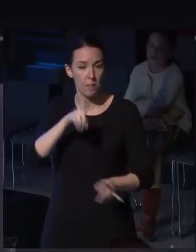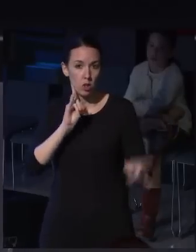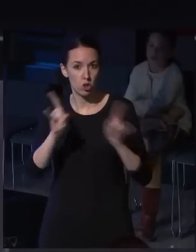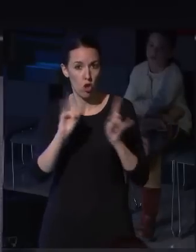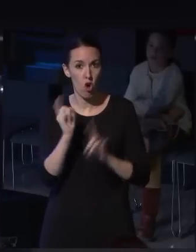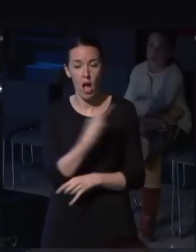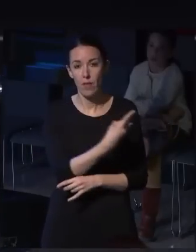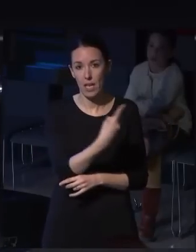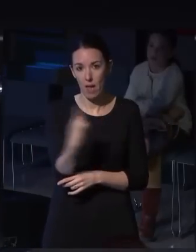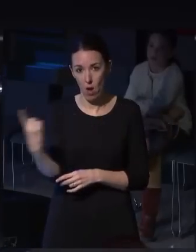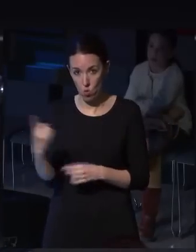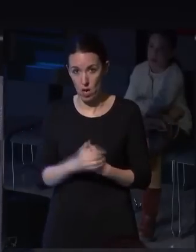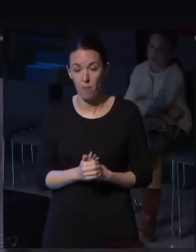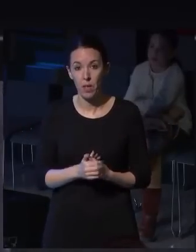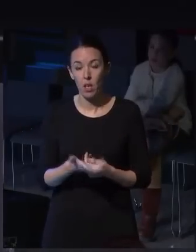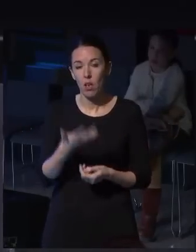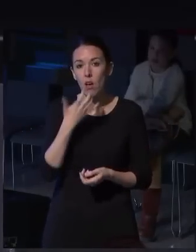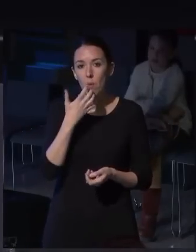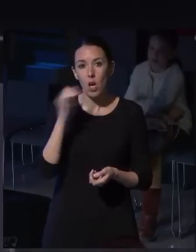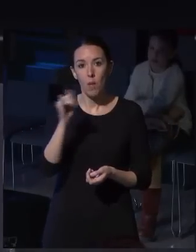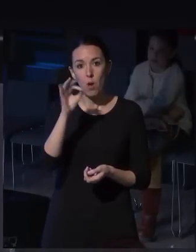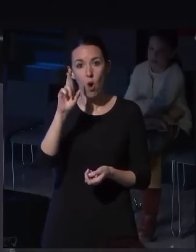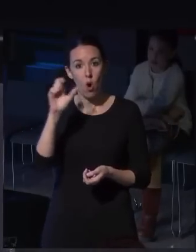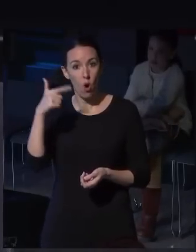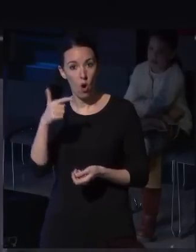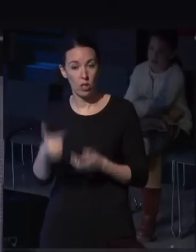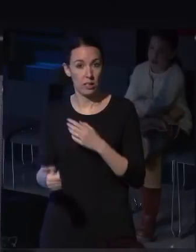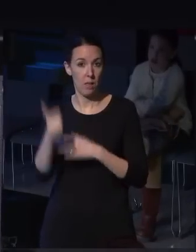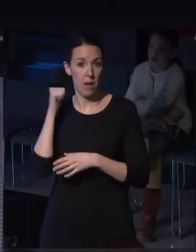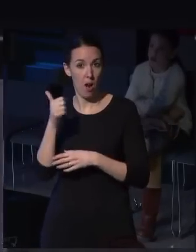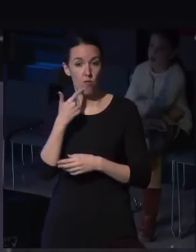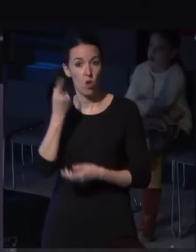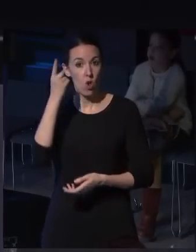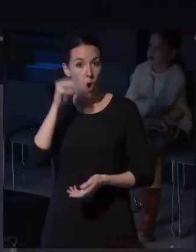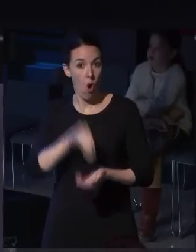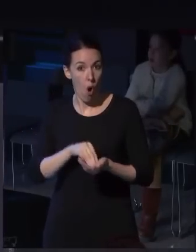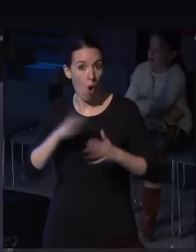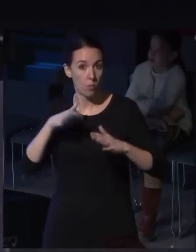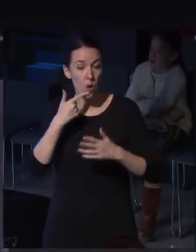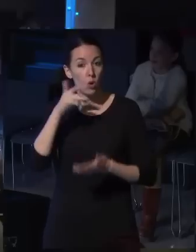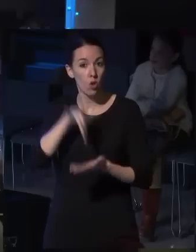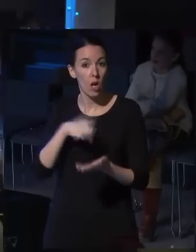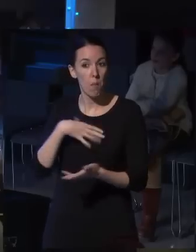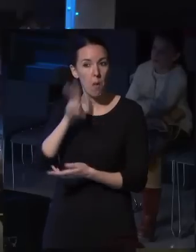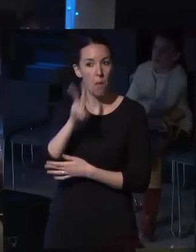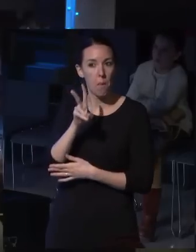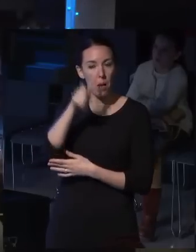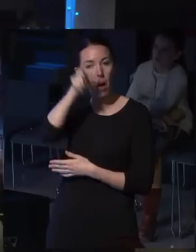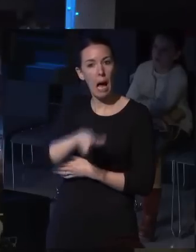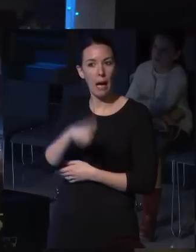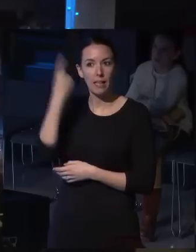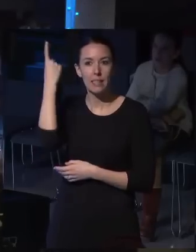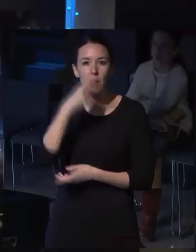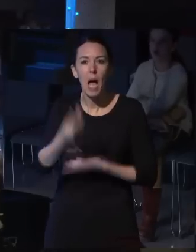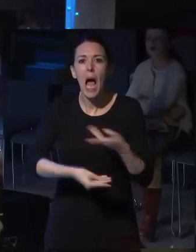uno de sus miembros. Por ejemplo, Jorge, que está siempre al fondo tocando botoncitos y nadie sabe qué narices hace, pues así puedes verlo y que la gente sepa un poco